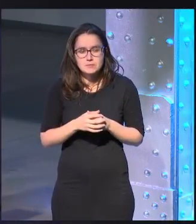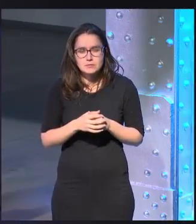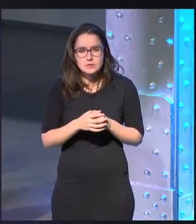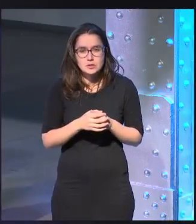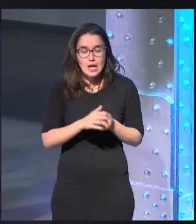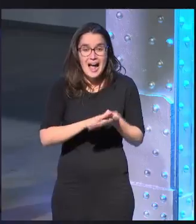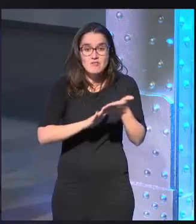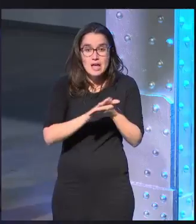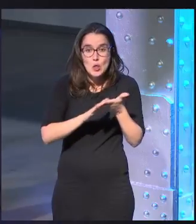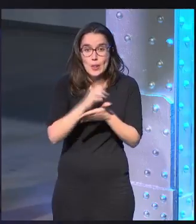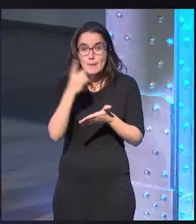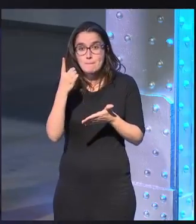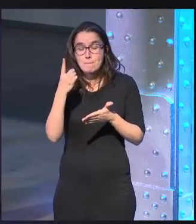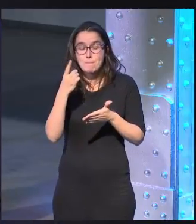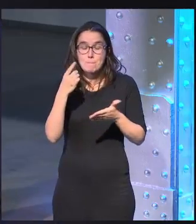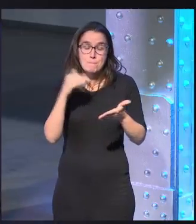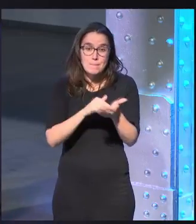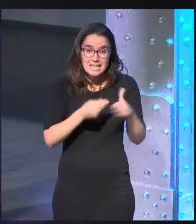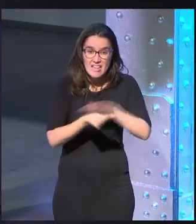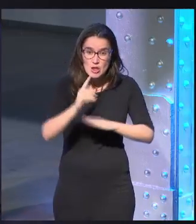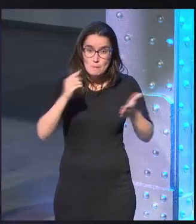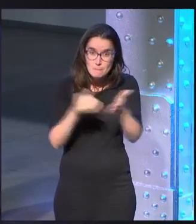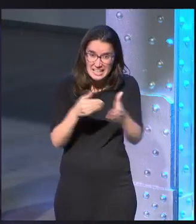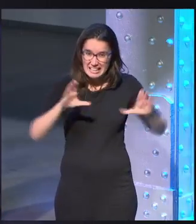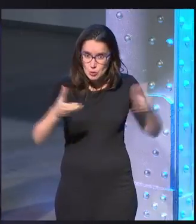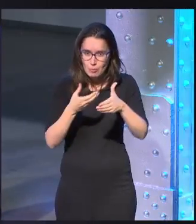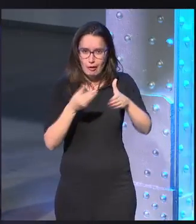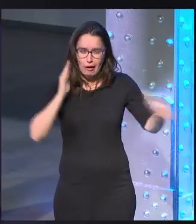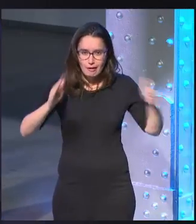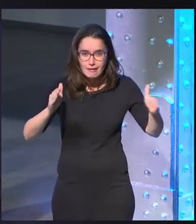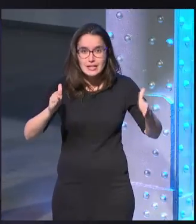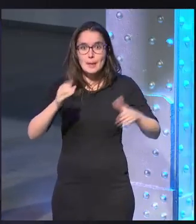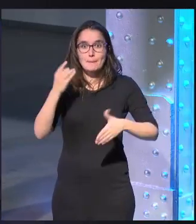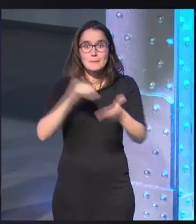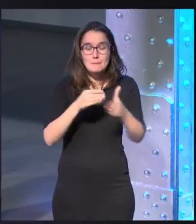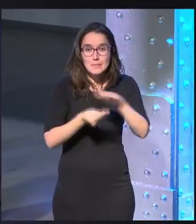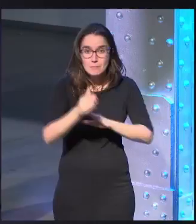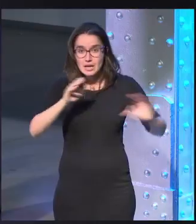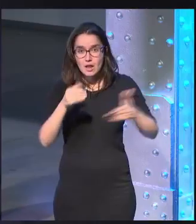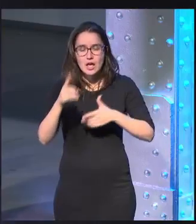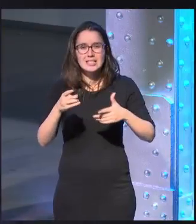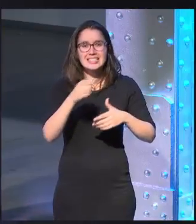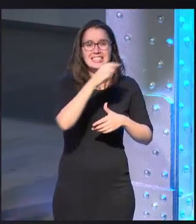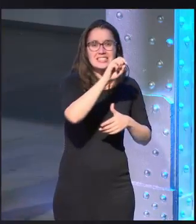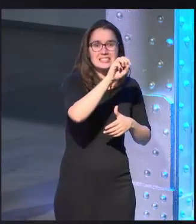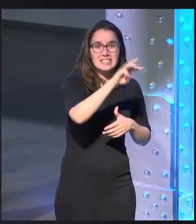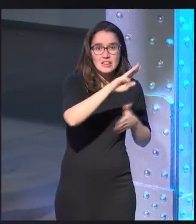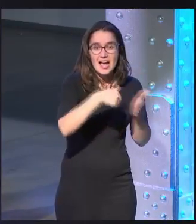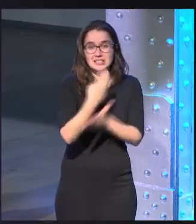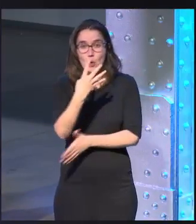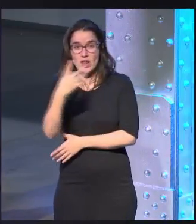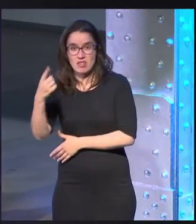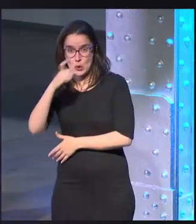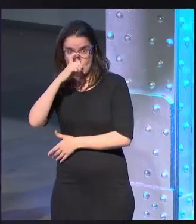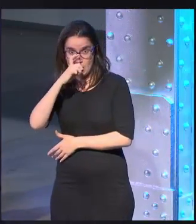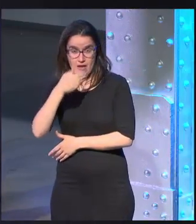Hablando de millennials, parece que estamos hablando de jovencillos. Los millennials hoy tienen entre 13 y 41 años.